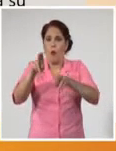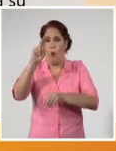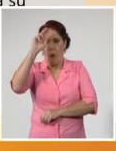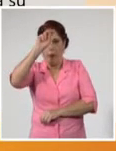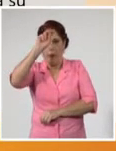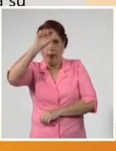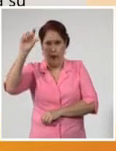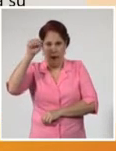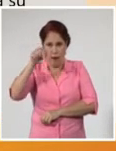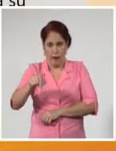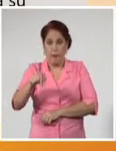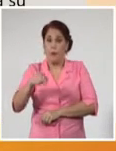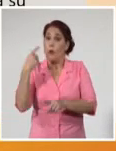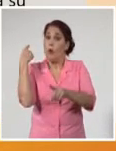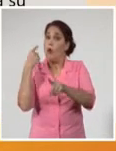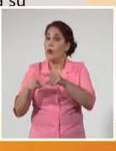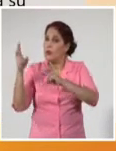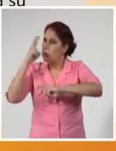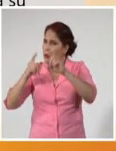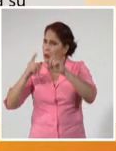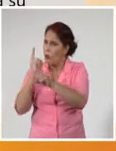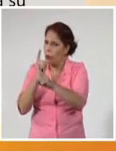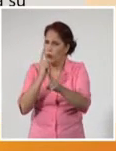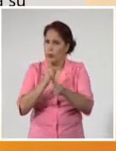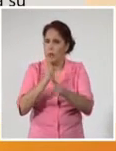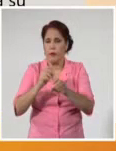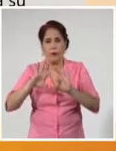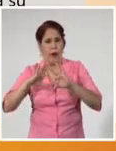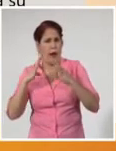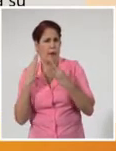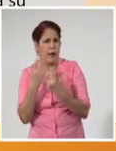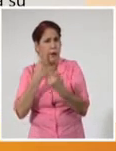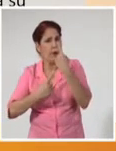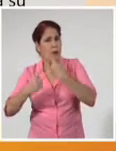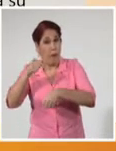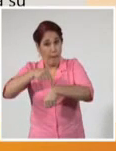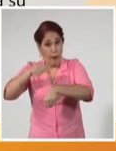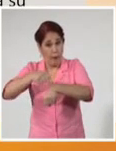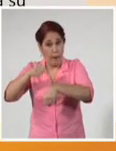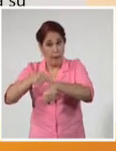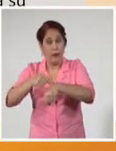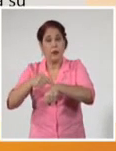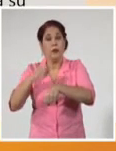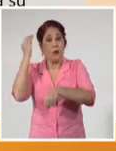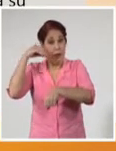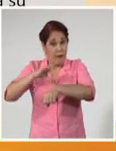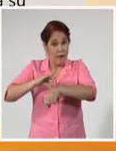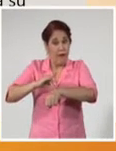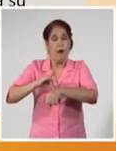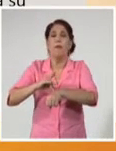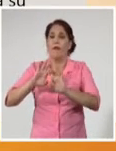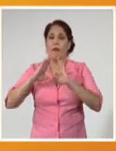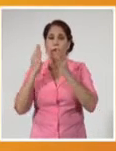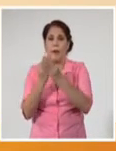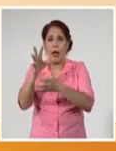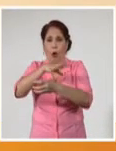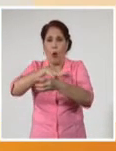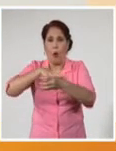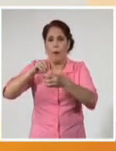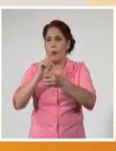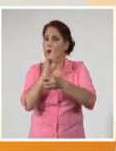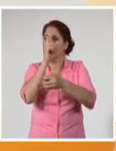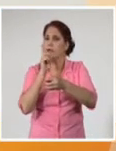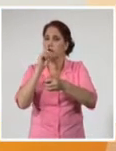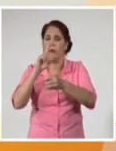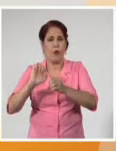El estudio de los contactos de primer orden de los casos confirmados se harán en el momento que se conozca su condición de contacto.